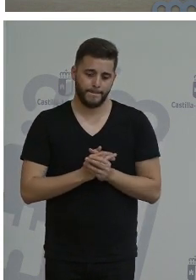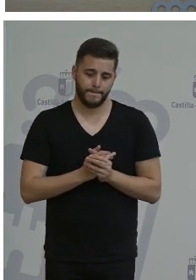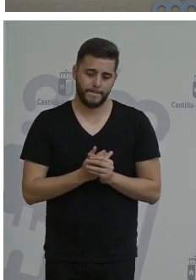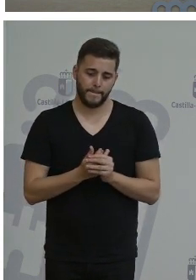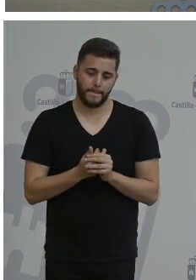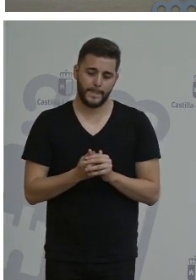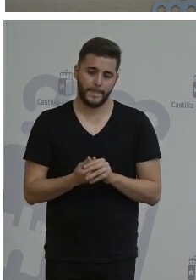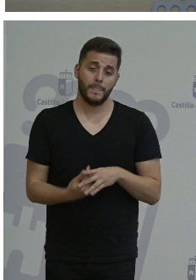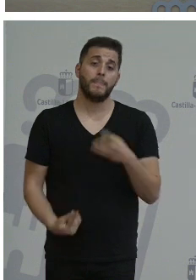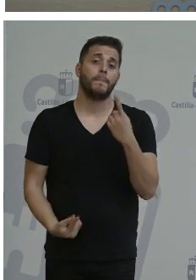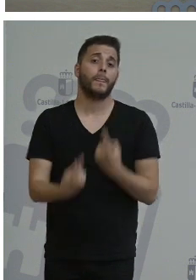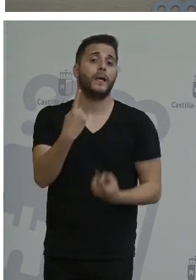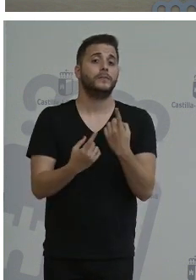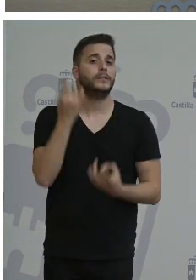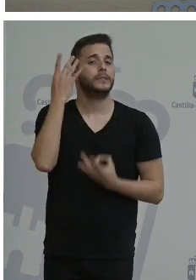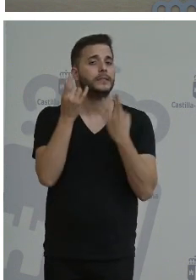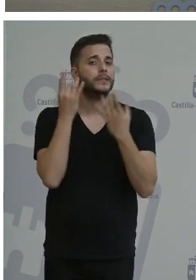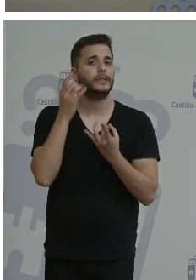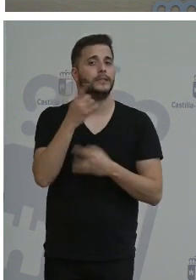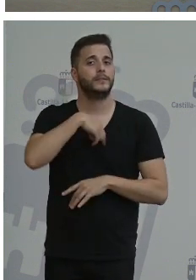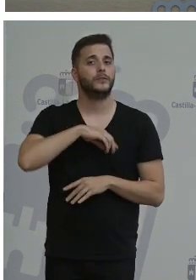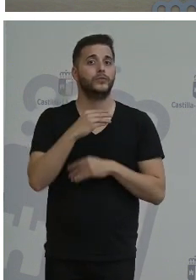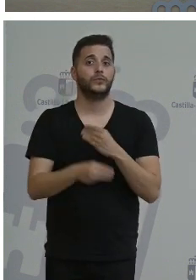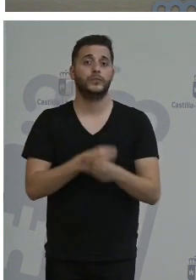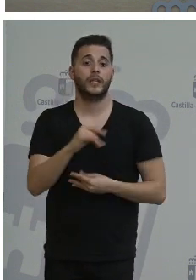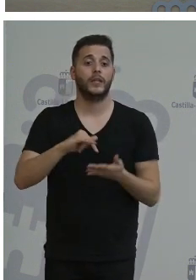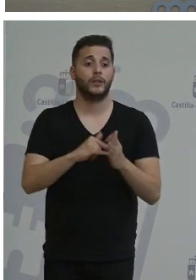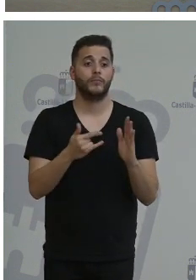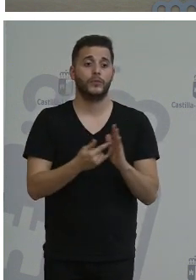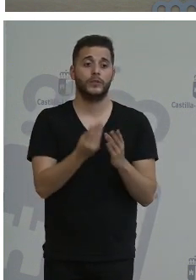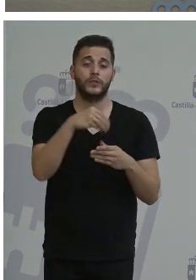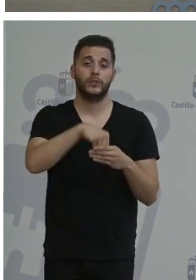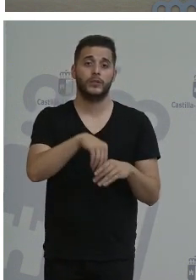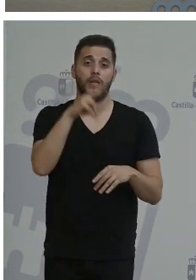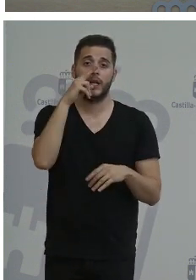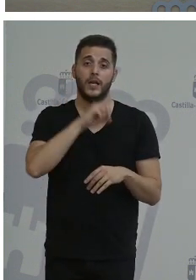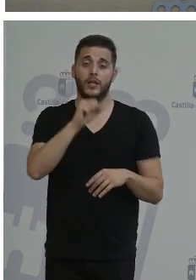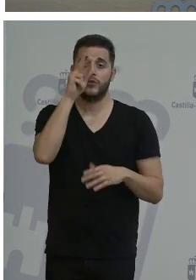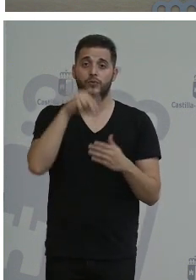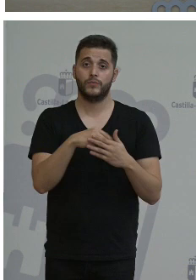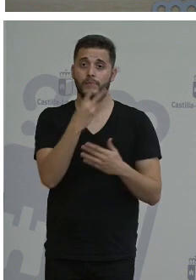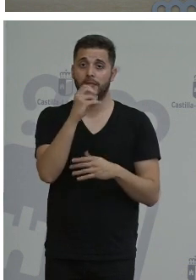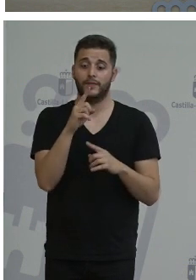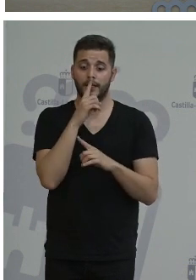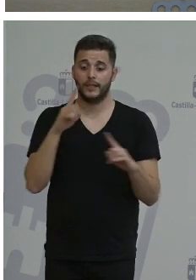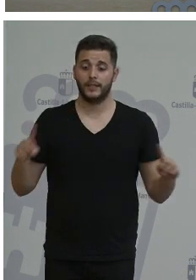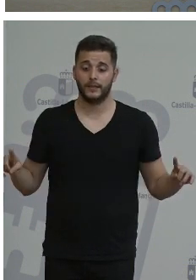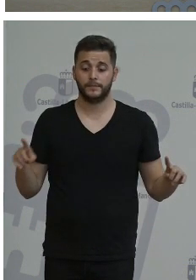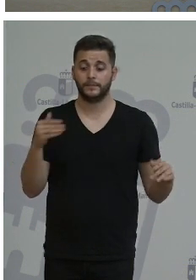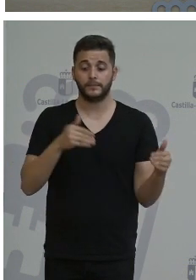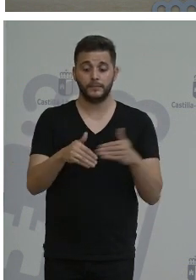Algunas de las actividades que vamos a realizar con este proyecto durante el año 2020 es que en el mes de abril